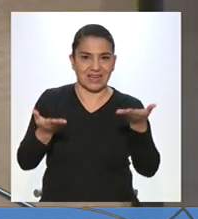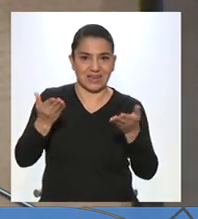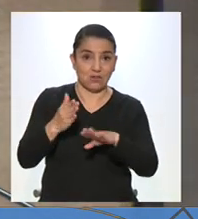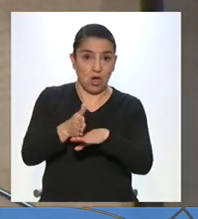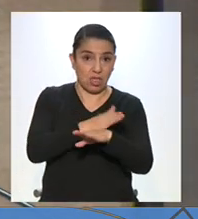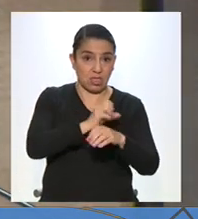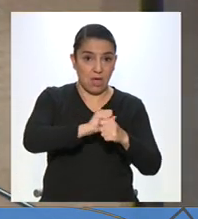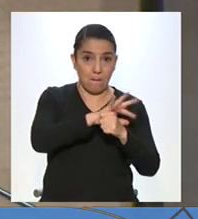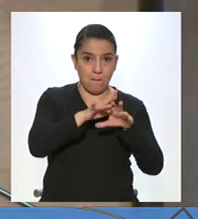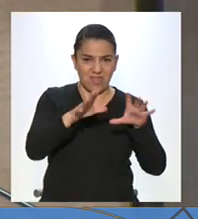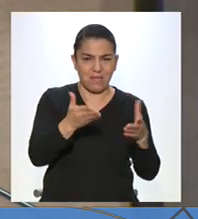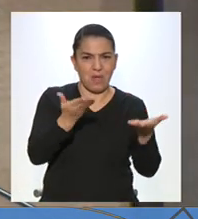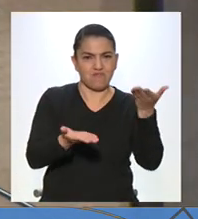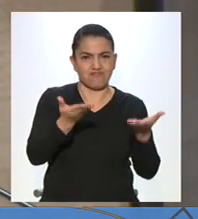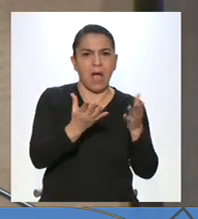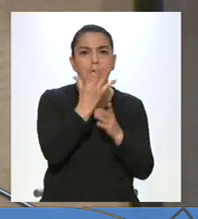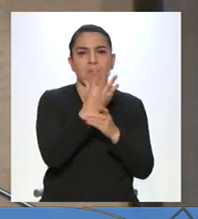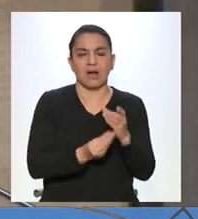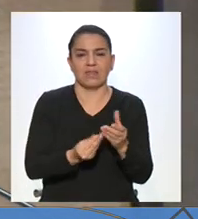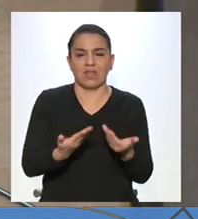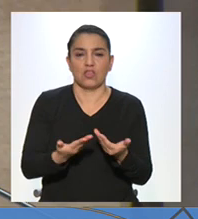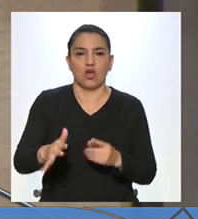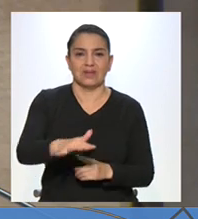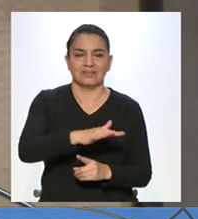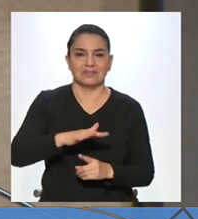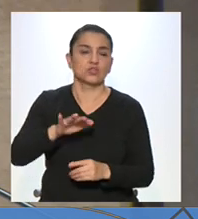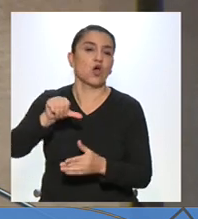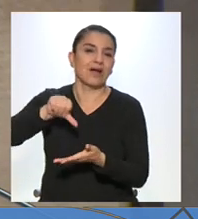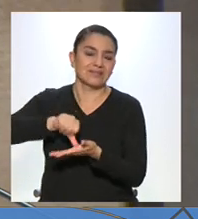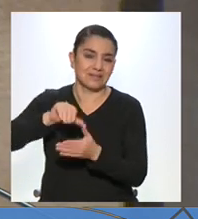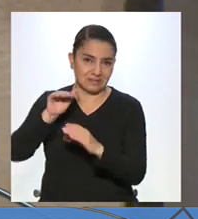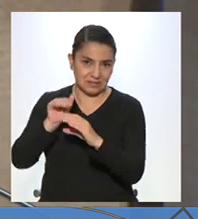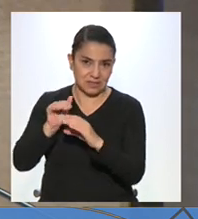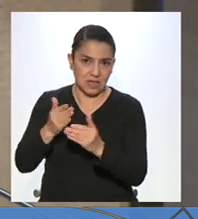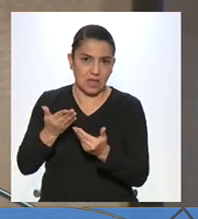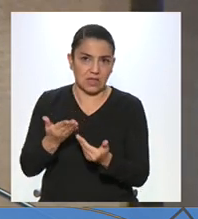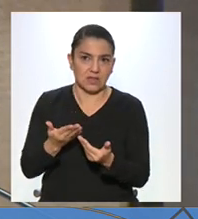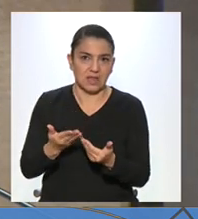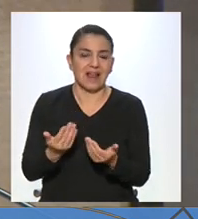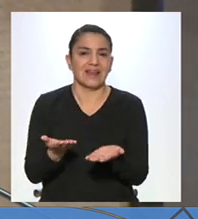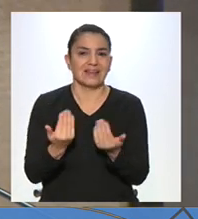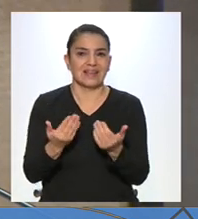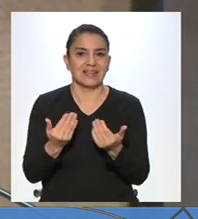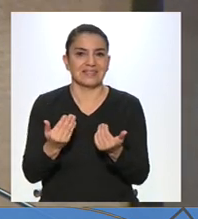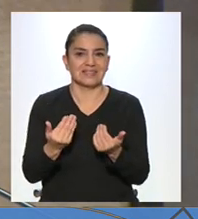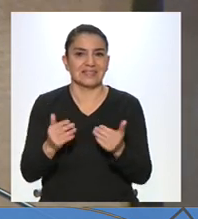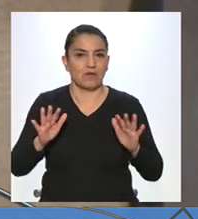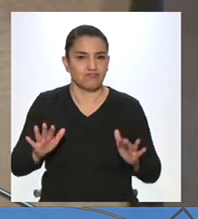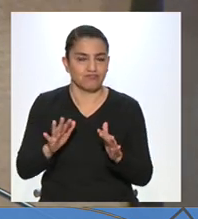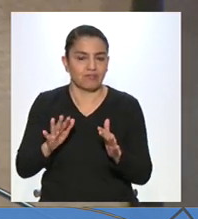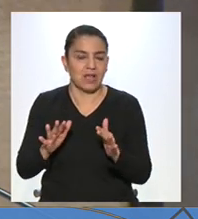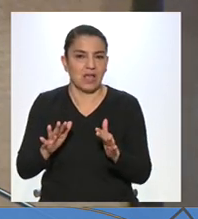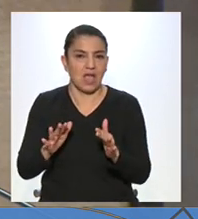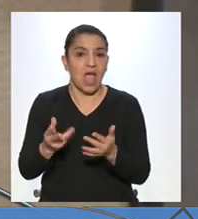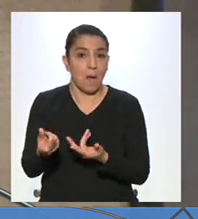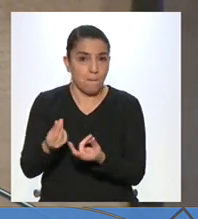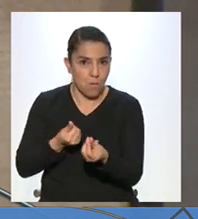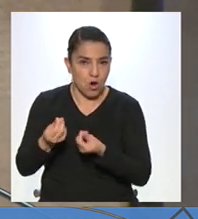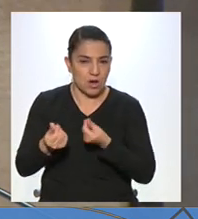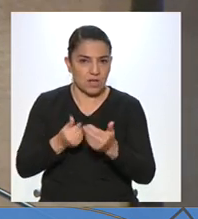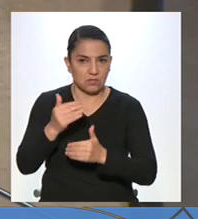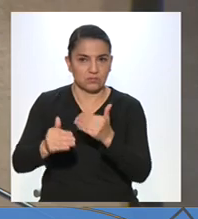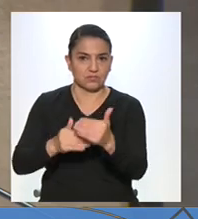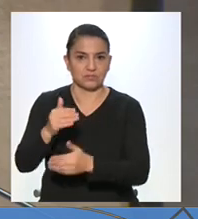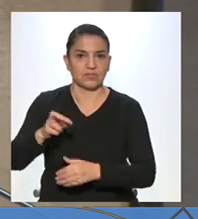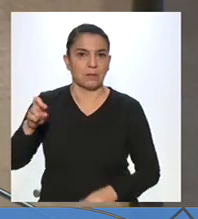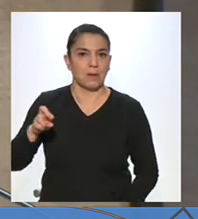pandemia. En el escenario central, estimamos que la convergencia de la inflación a la meta requerirá continuar retirando el impulso monetario, por lo que llevaremos la